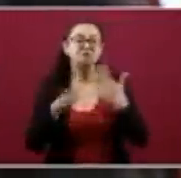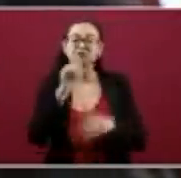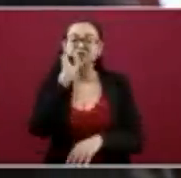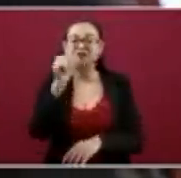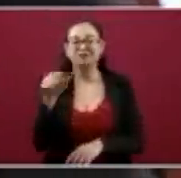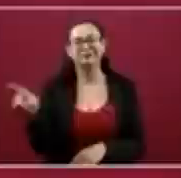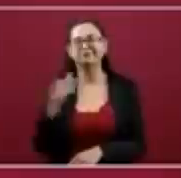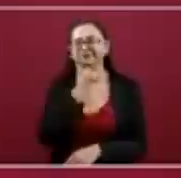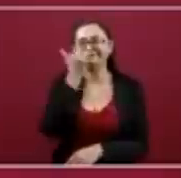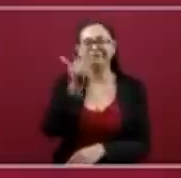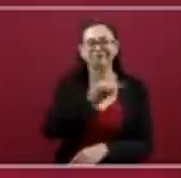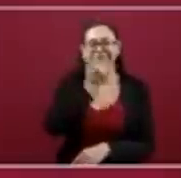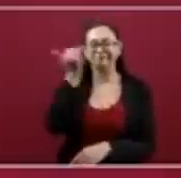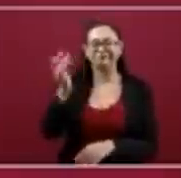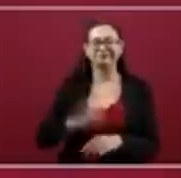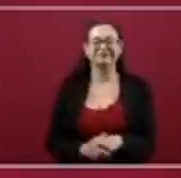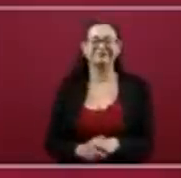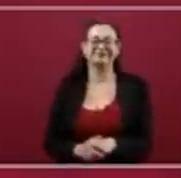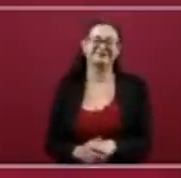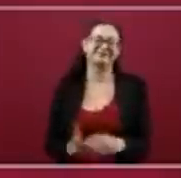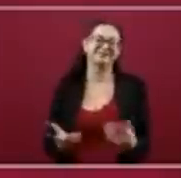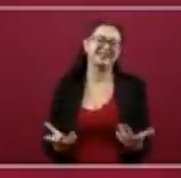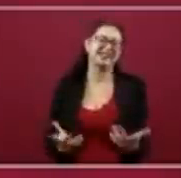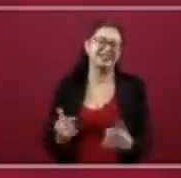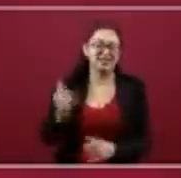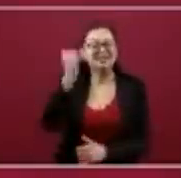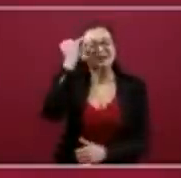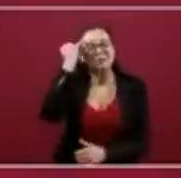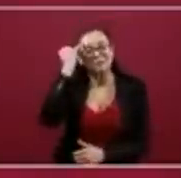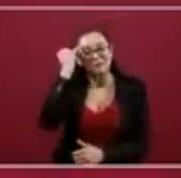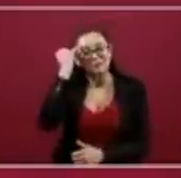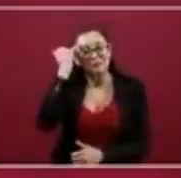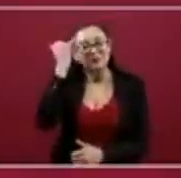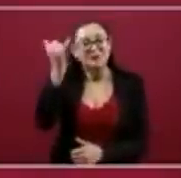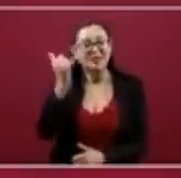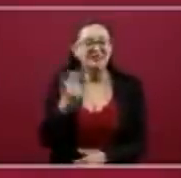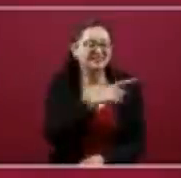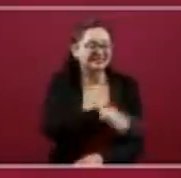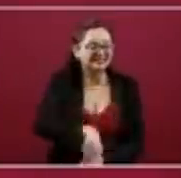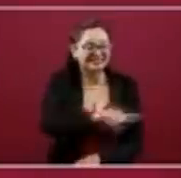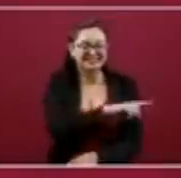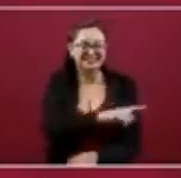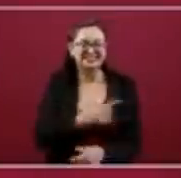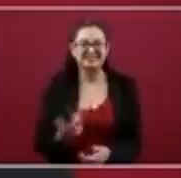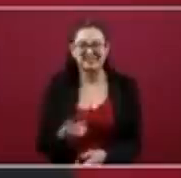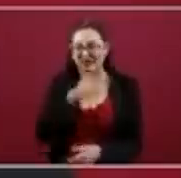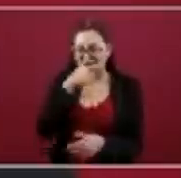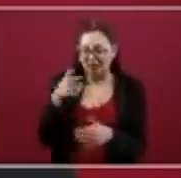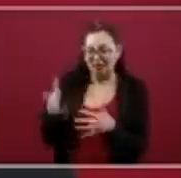Imagínense si evitamos estas trácalas,